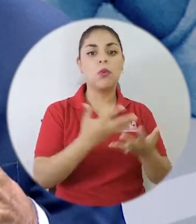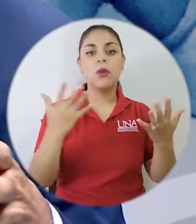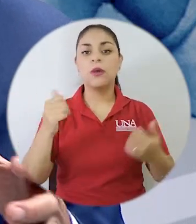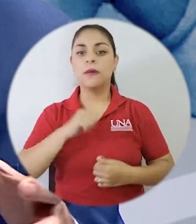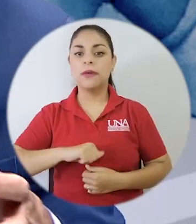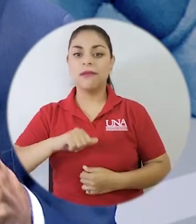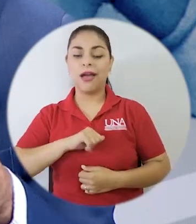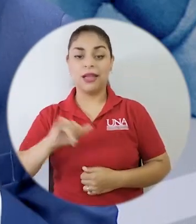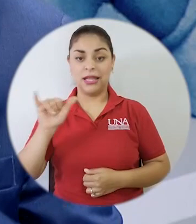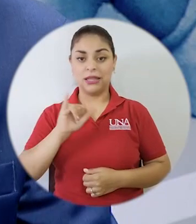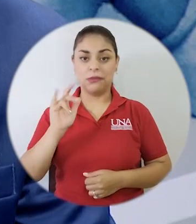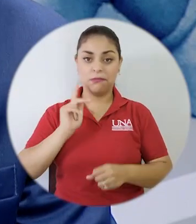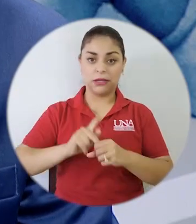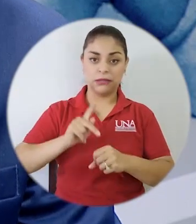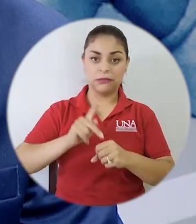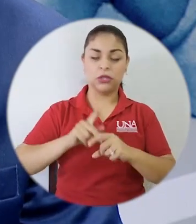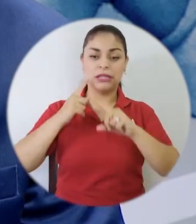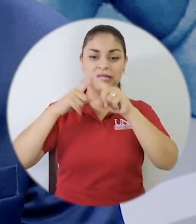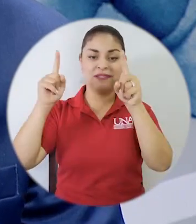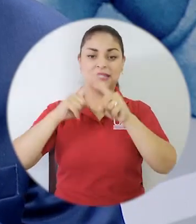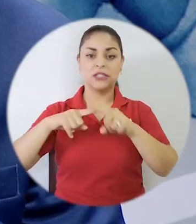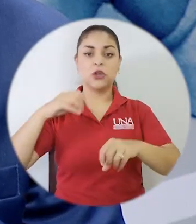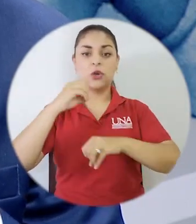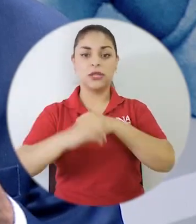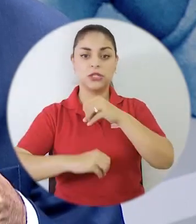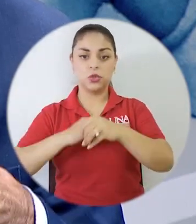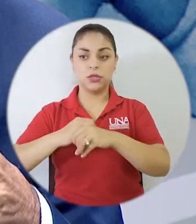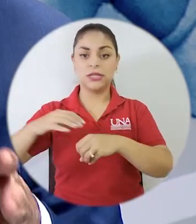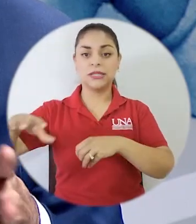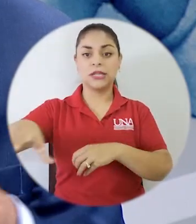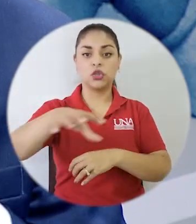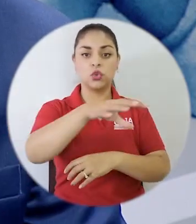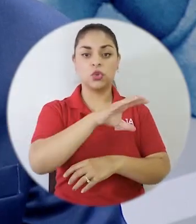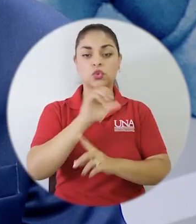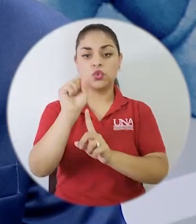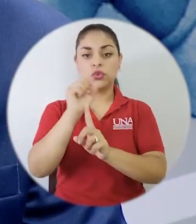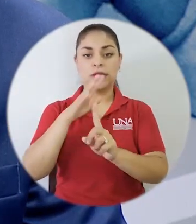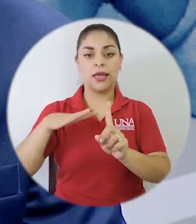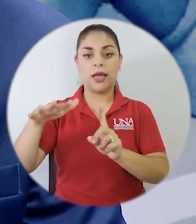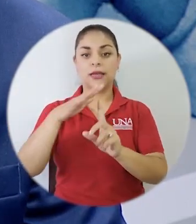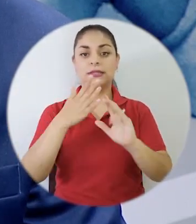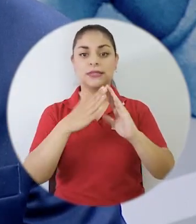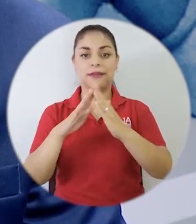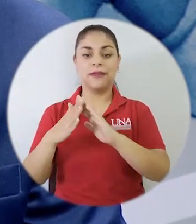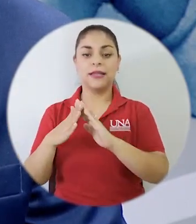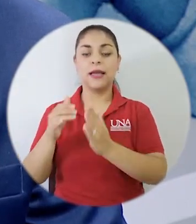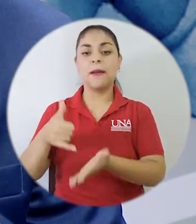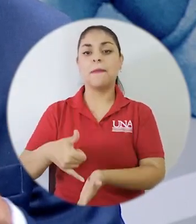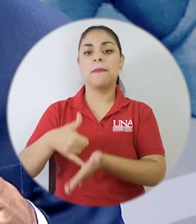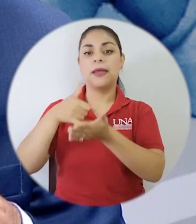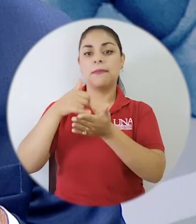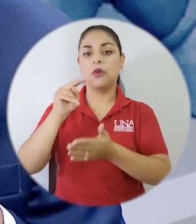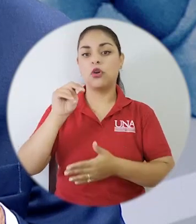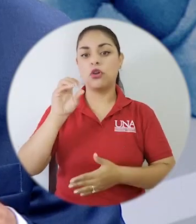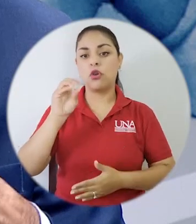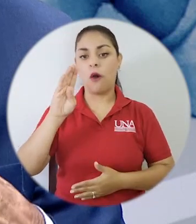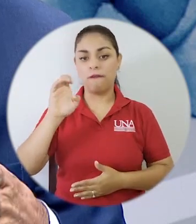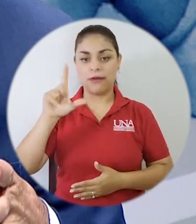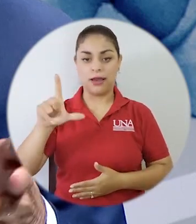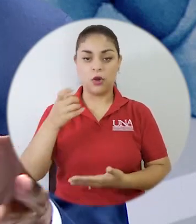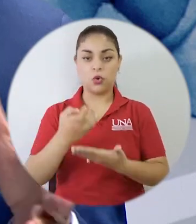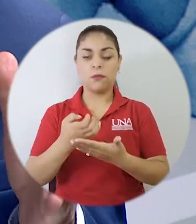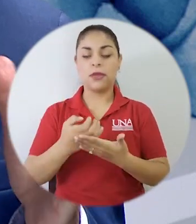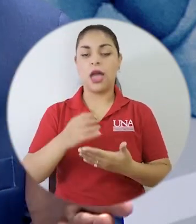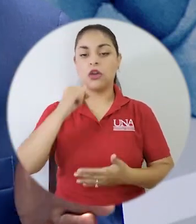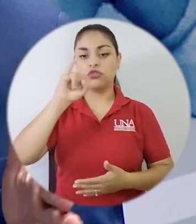público-privadas, de también la participación de las distintas organizaciones y sectores de la sociedad civil. El Premio Nobel de Economía